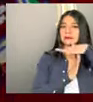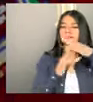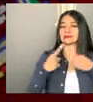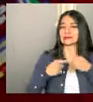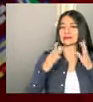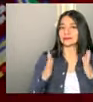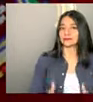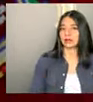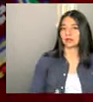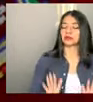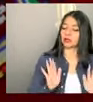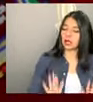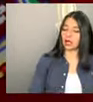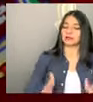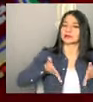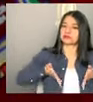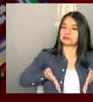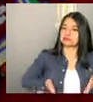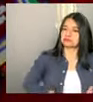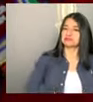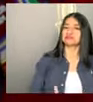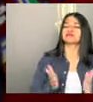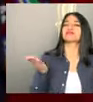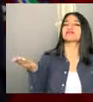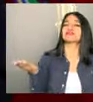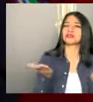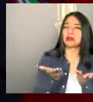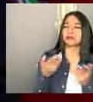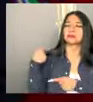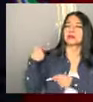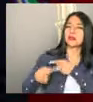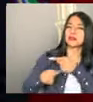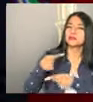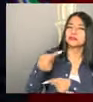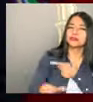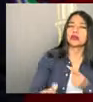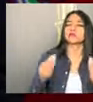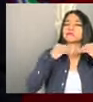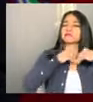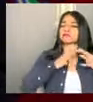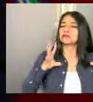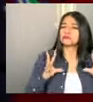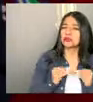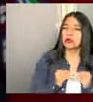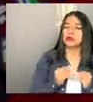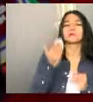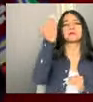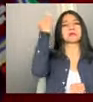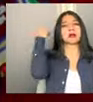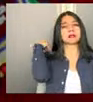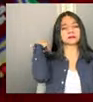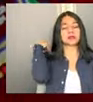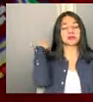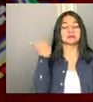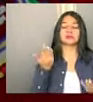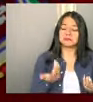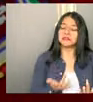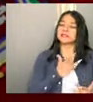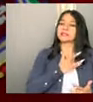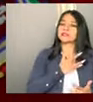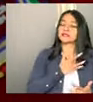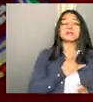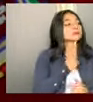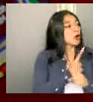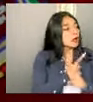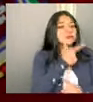que nacen desde nuestras tradiciones, desde nuestros pasados, nuestros antepasados. Por eso,